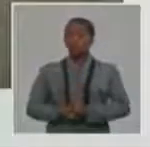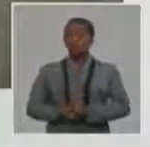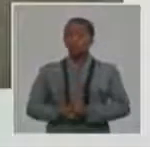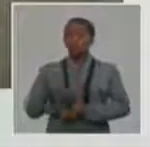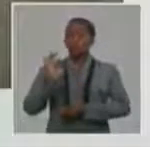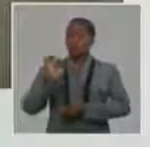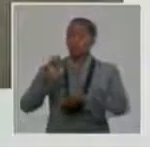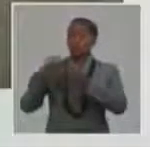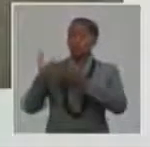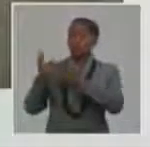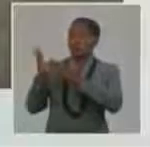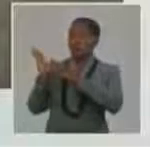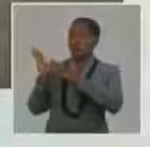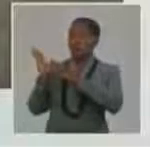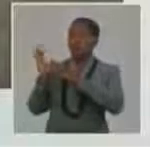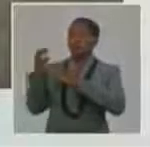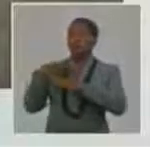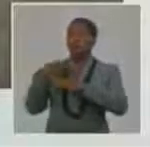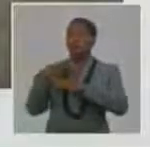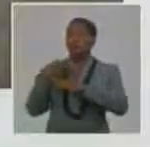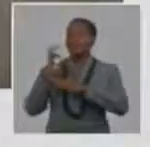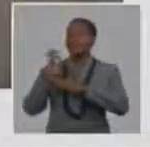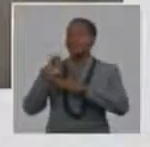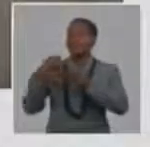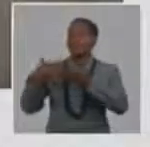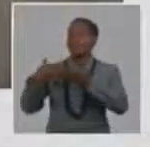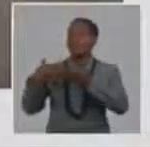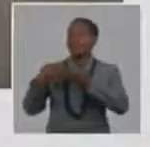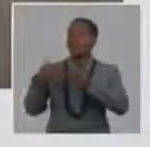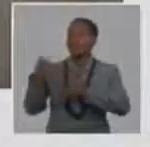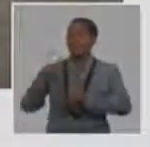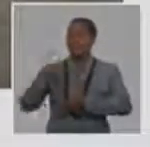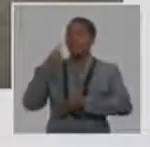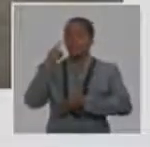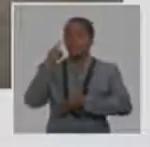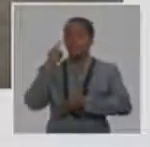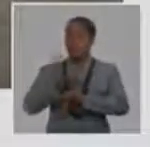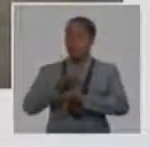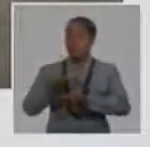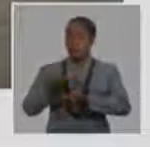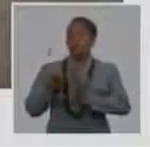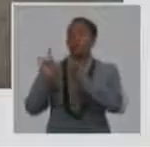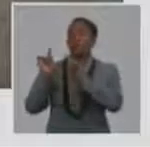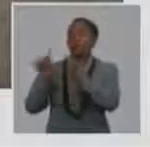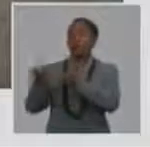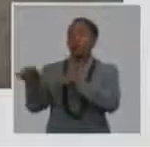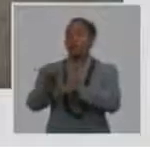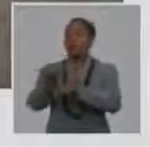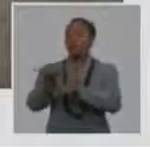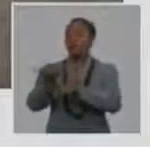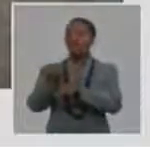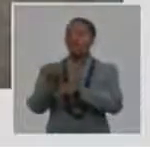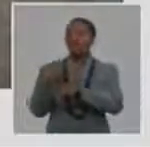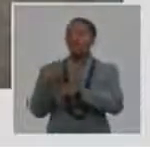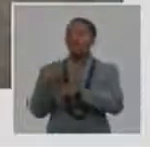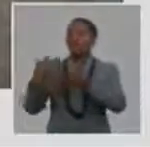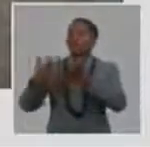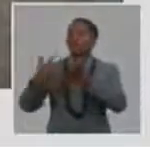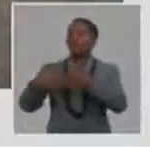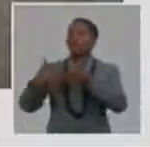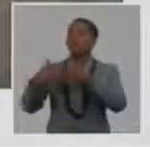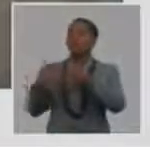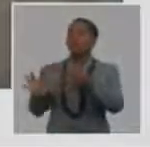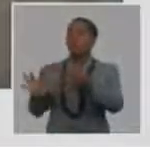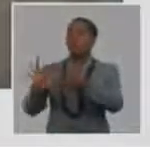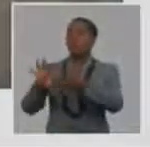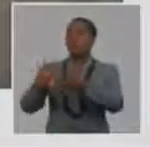productos agropecuarios, porque también es una de las esferas en las cuales se desenvuelve el centro, y uno de los productos que está negociado, no es parte de la mixta,